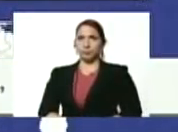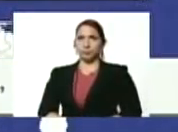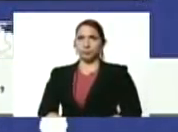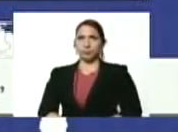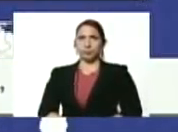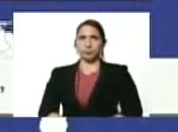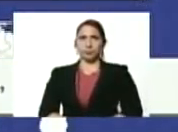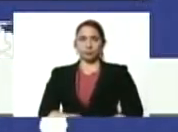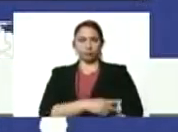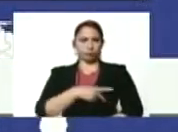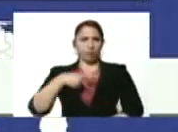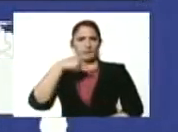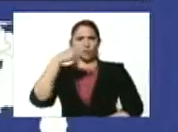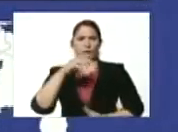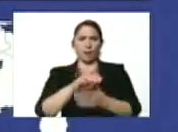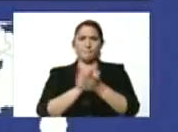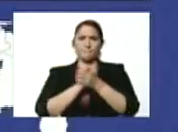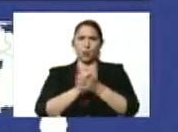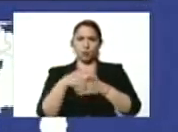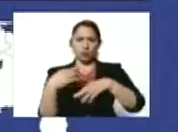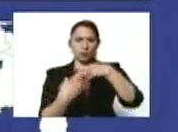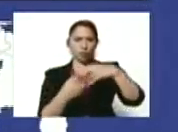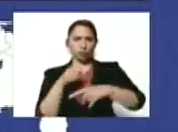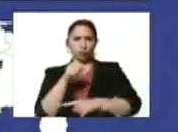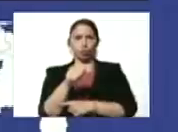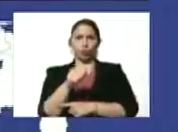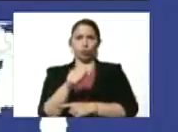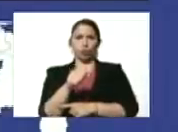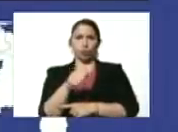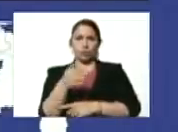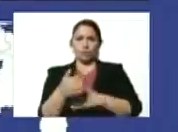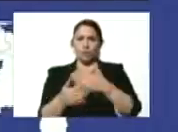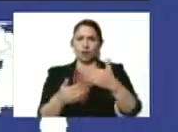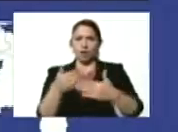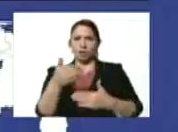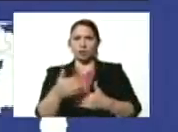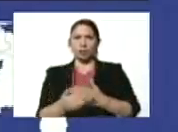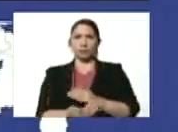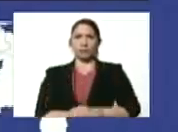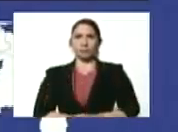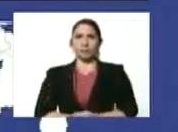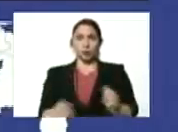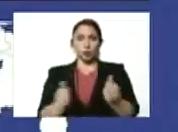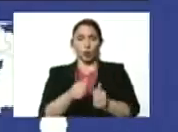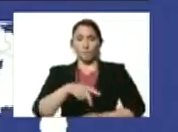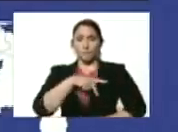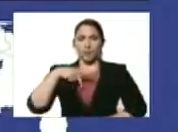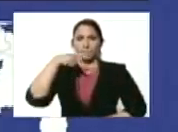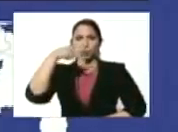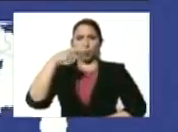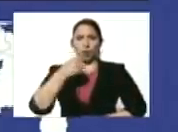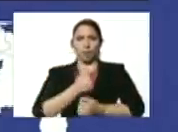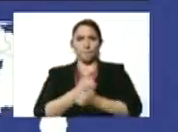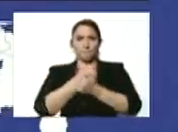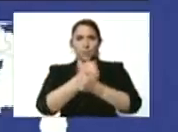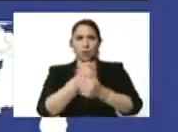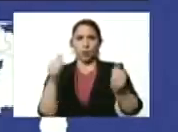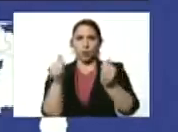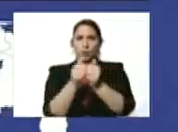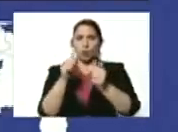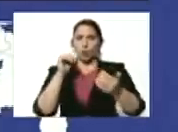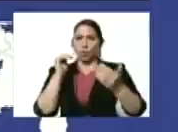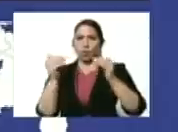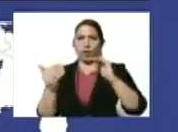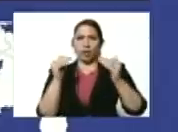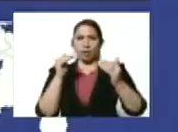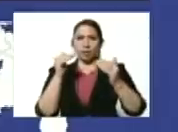Con pasión, con amor, la revolución avanza. Con pasión y con amor, con ética,